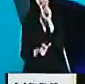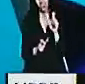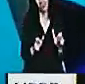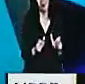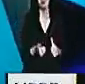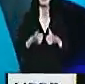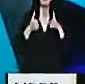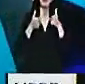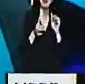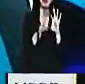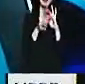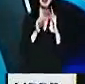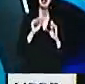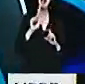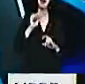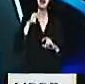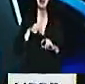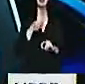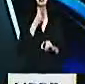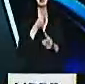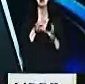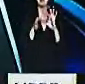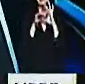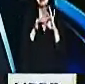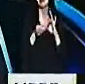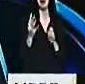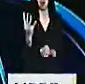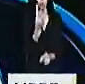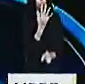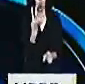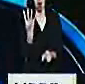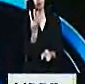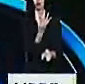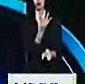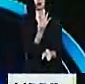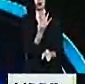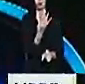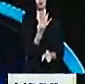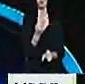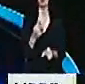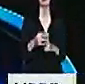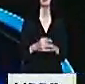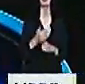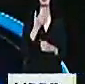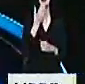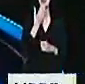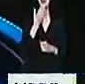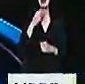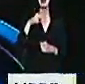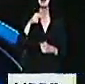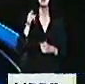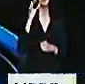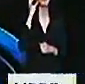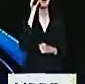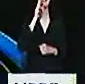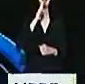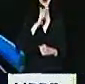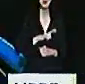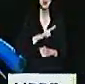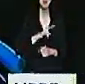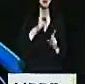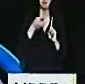bien, gracias, Alan. Y quiero aprovechar de agradecerles, por supuesto, a los cuatro, Alan, Carolina, May y también a Natacha, que desde el sur se ha